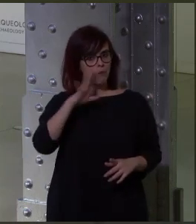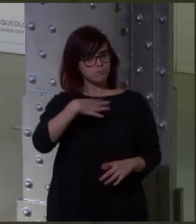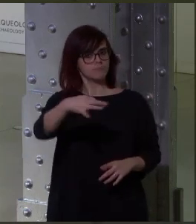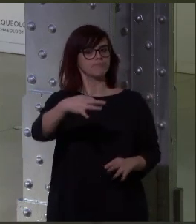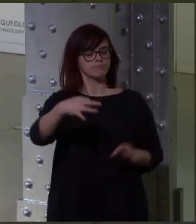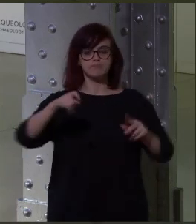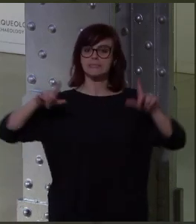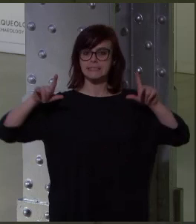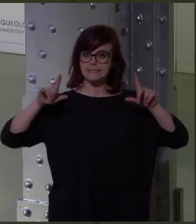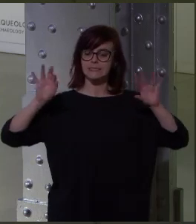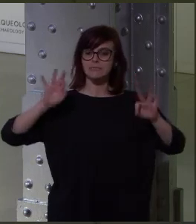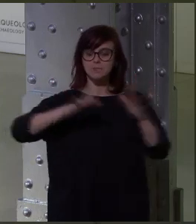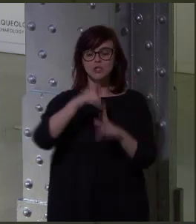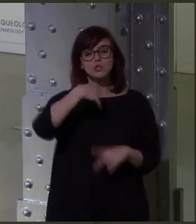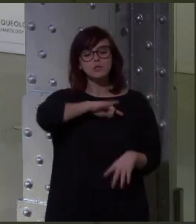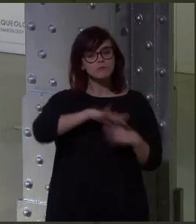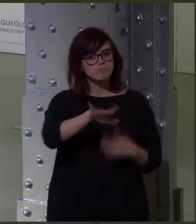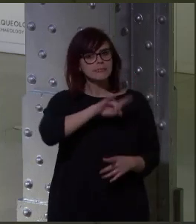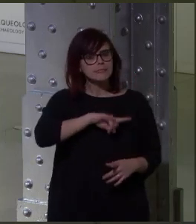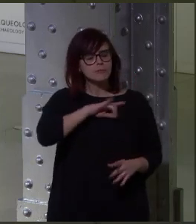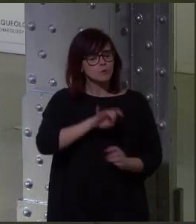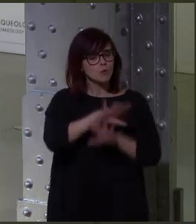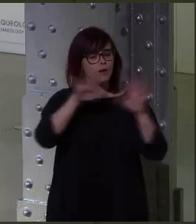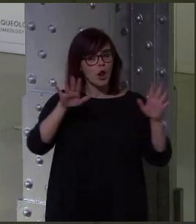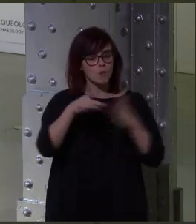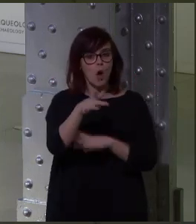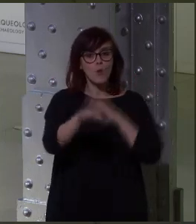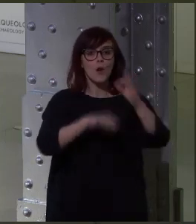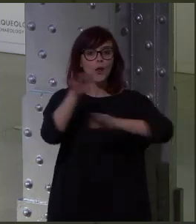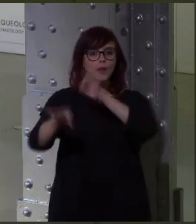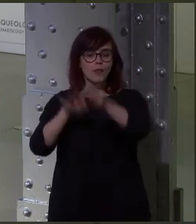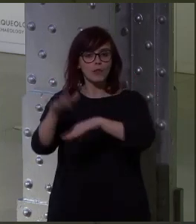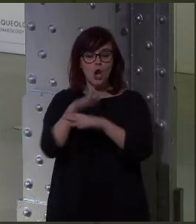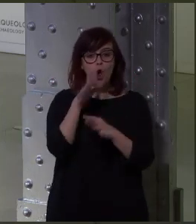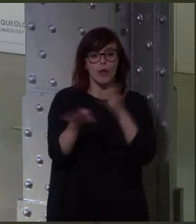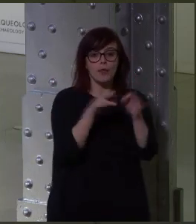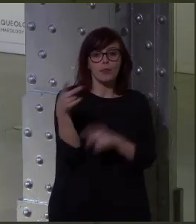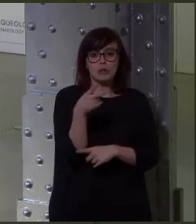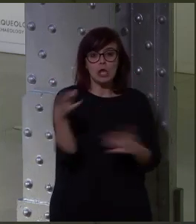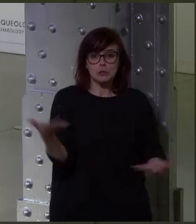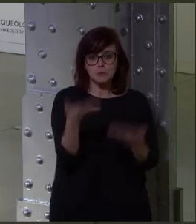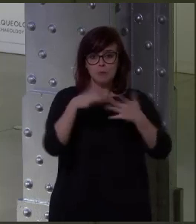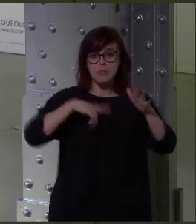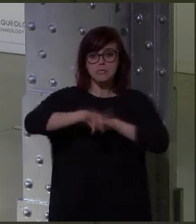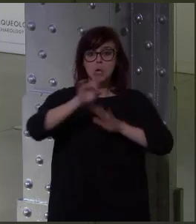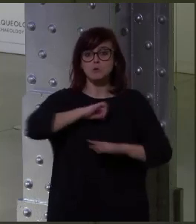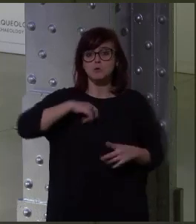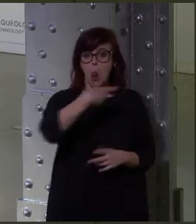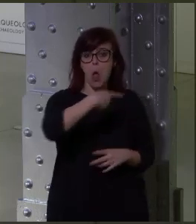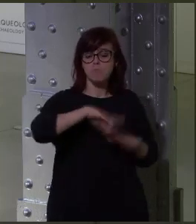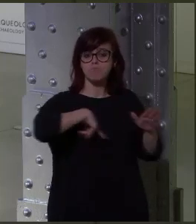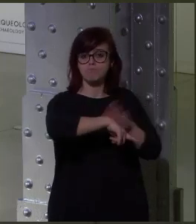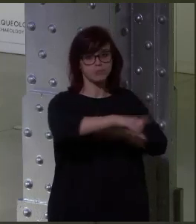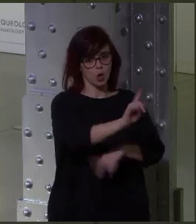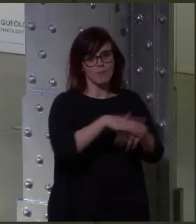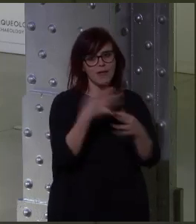organización es que estamos convencidos de que esto no es algo que una organización, dos organizaciones puedan desarrollar por sí solos. Es una cuestión que